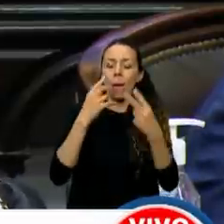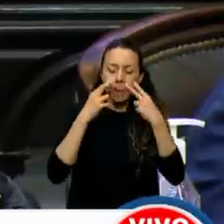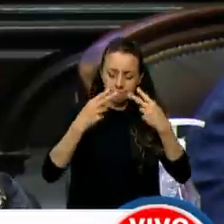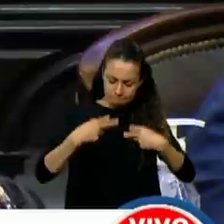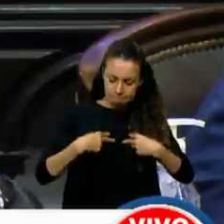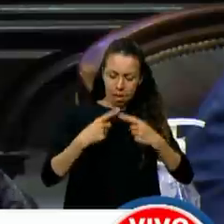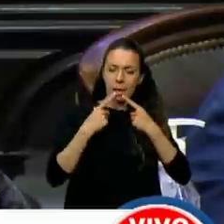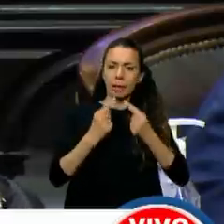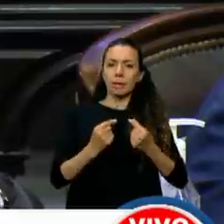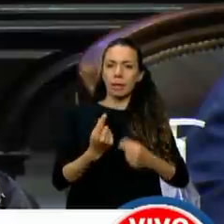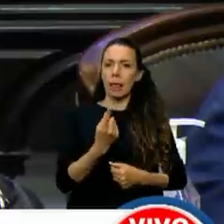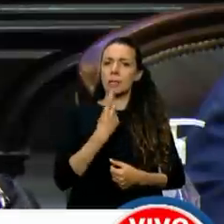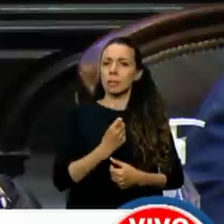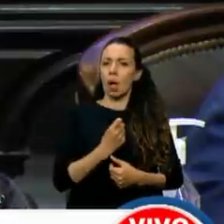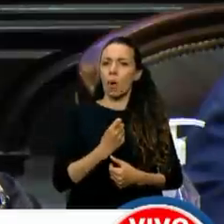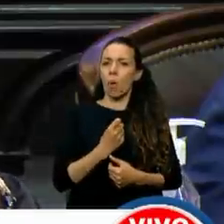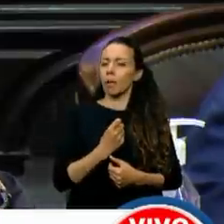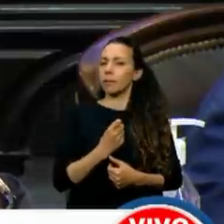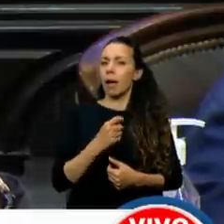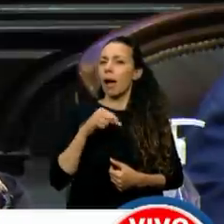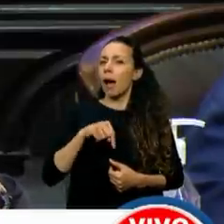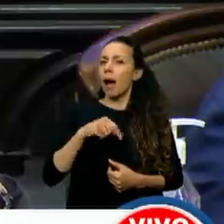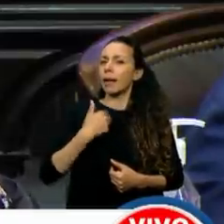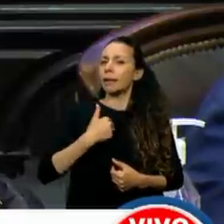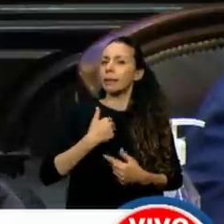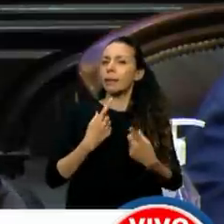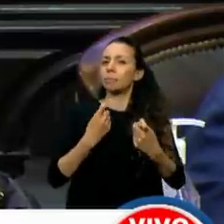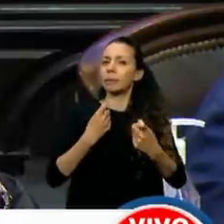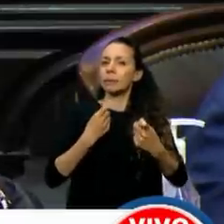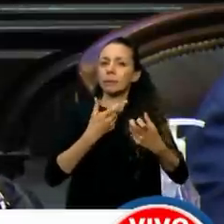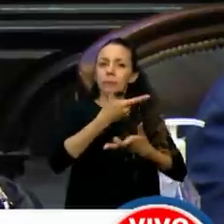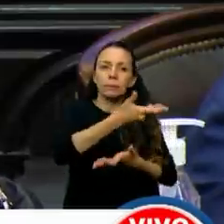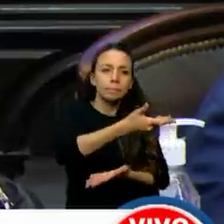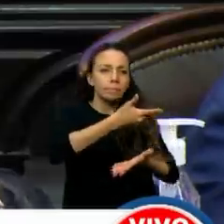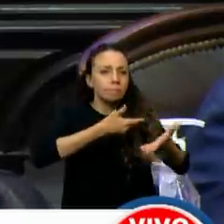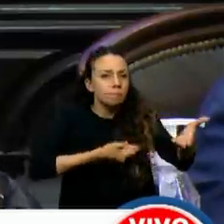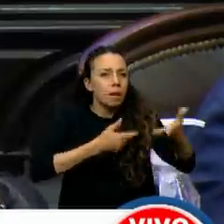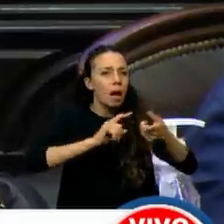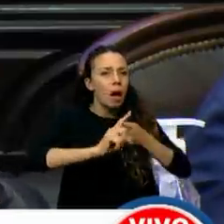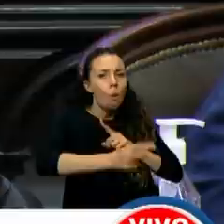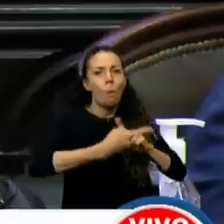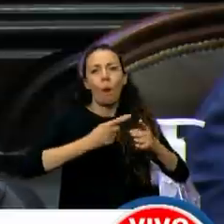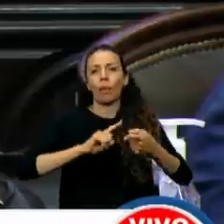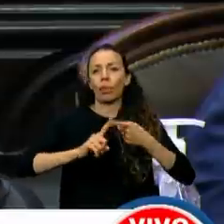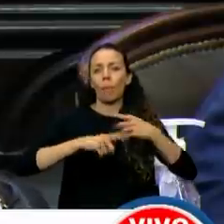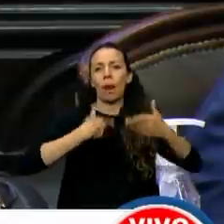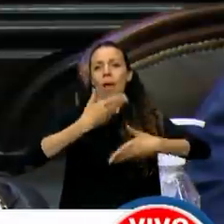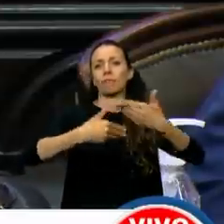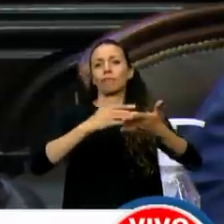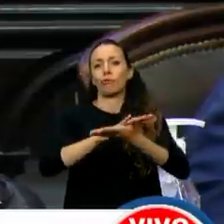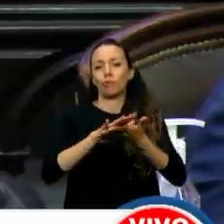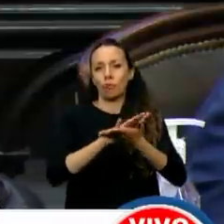todas a abrir los consensos necesarios que este país está necesitando que paso una pandemia que el mundo el mundo está